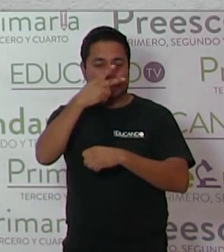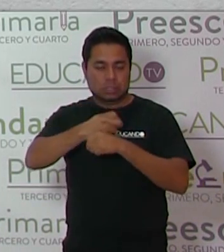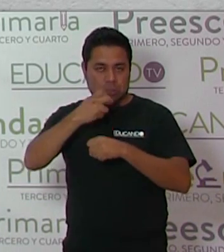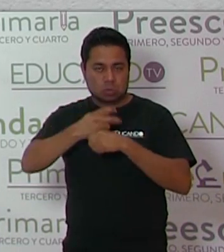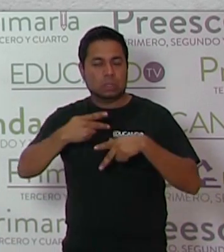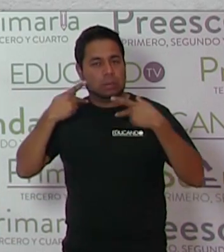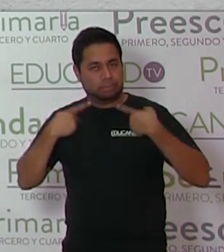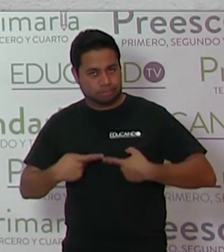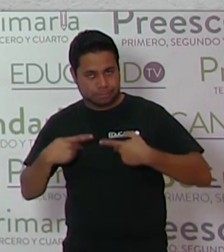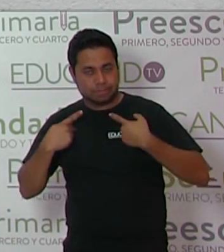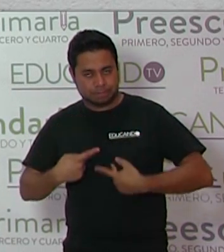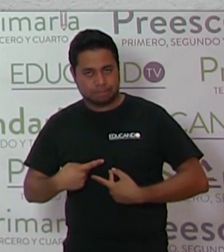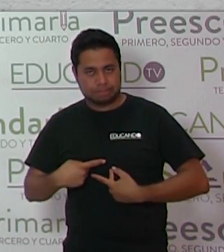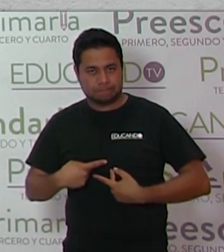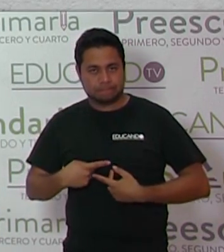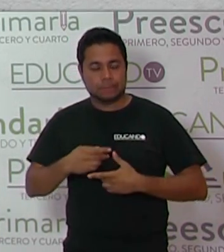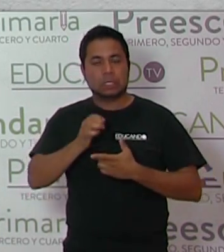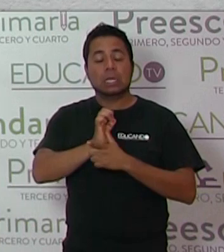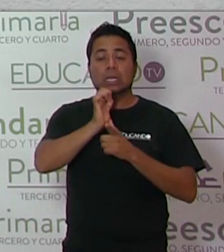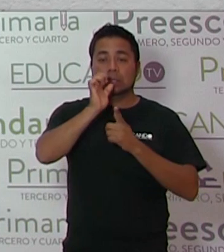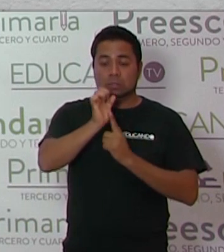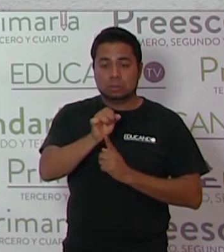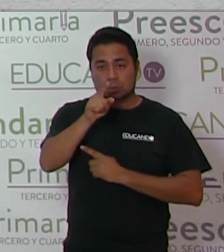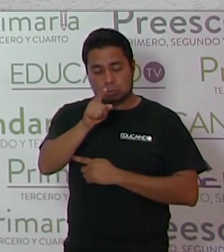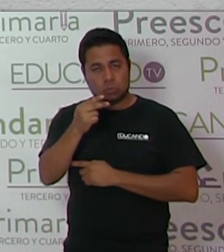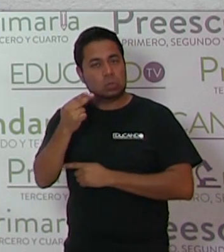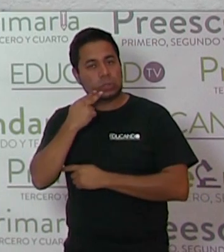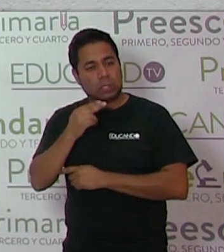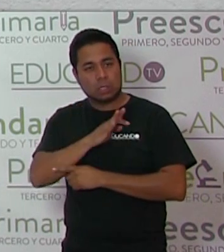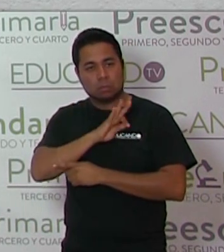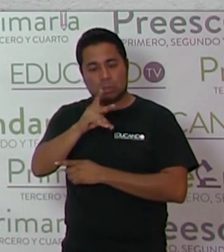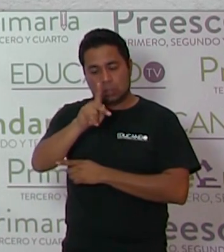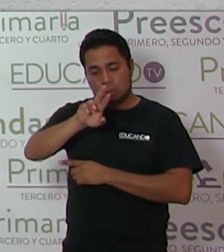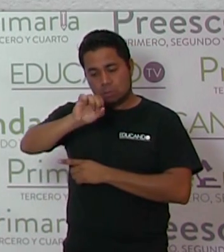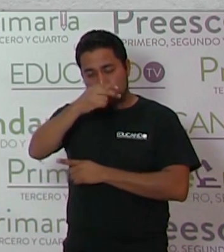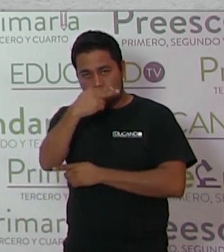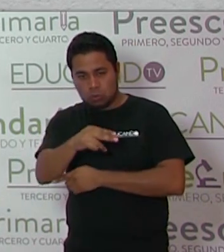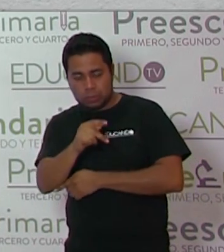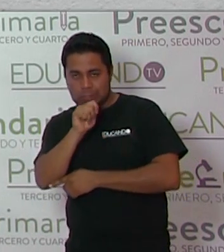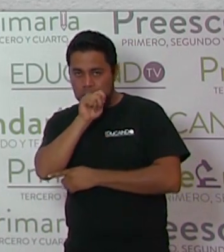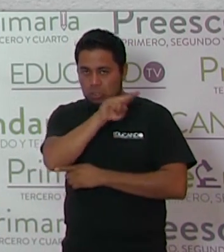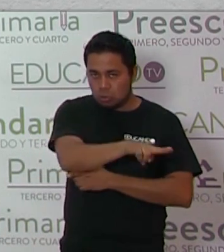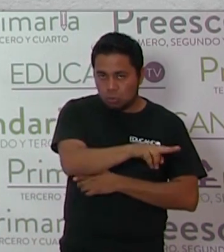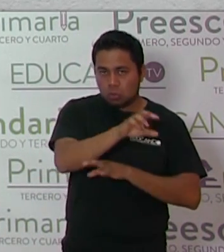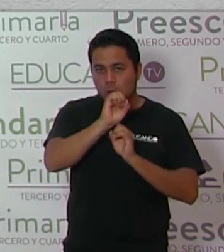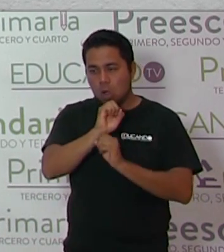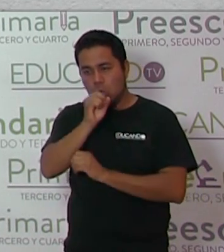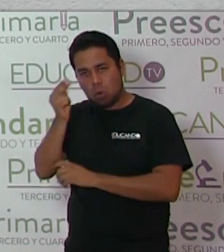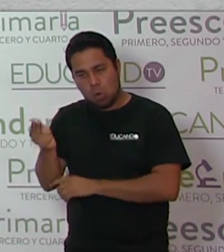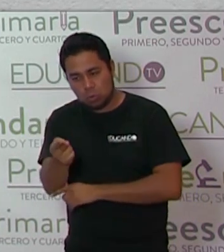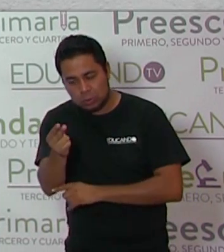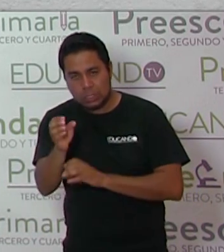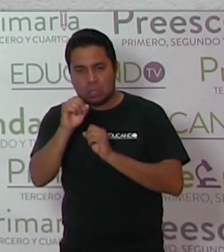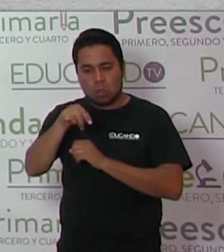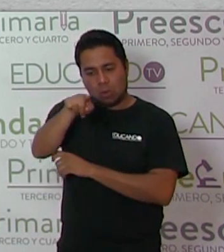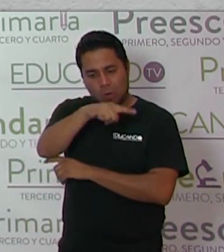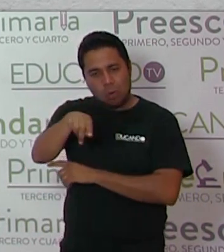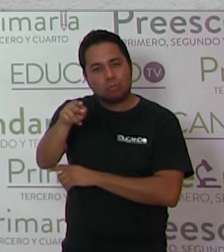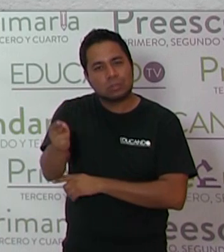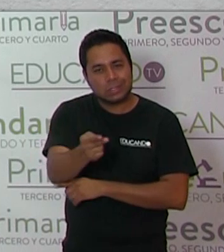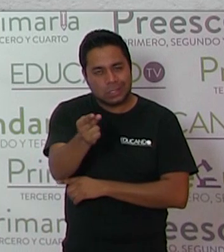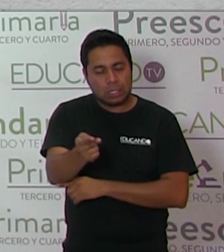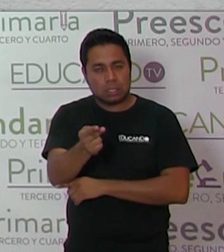segunda persona, entonces podemos utilizar los pronombres tú o los pronombres usted o